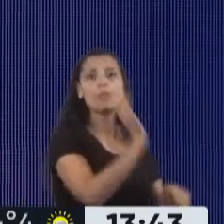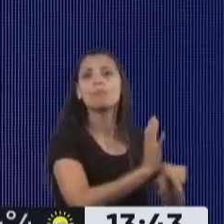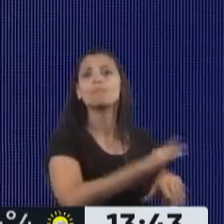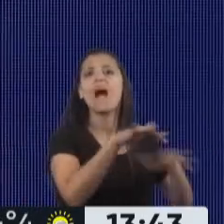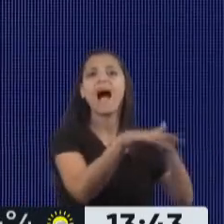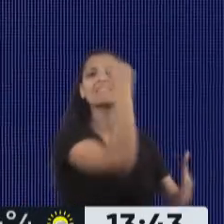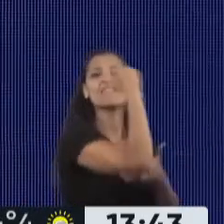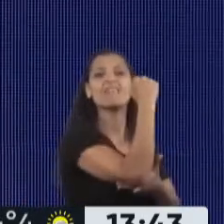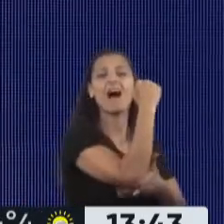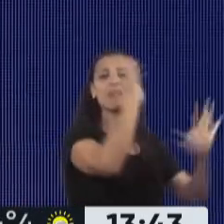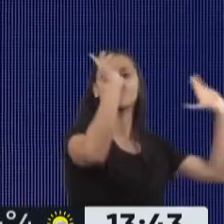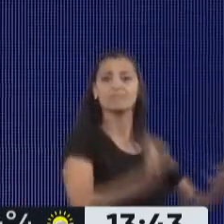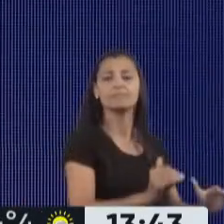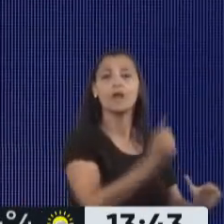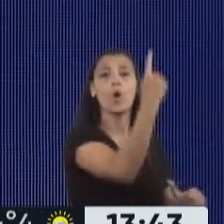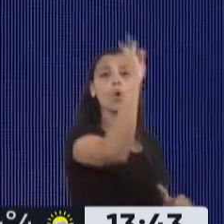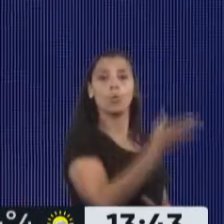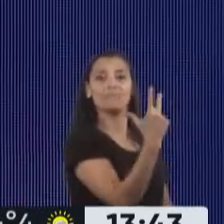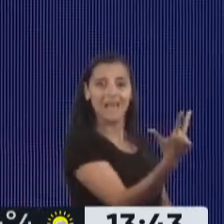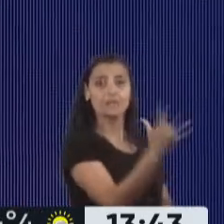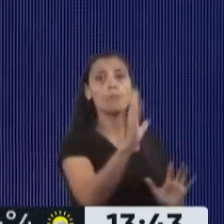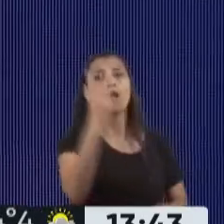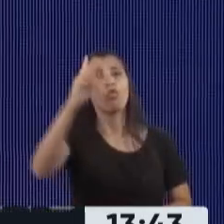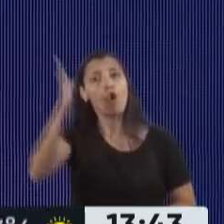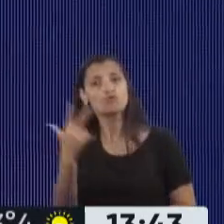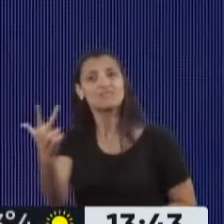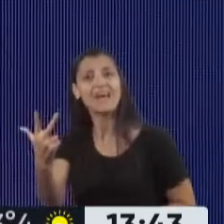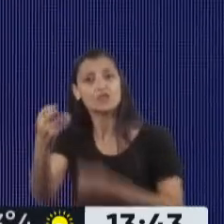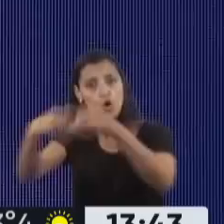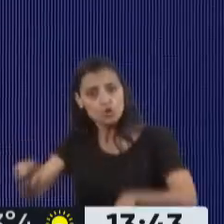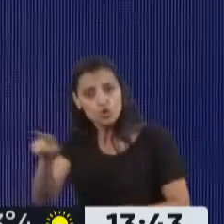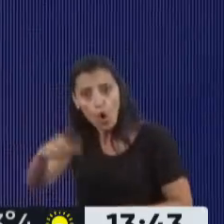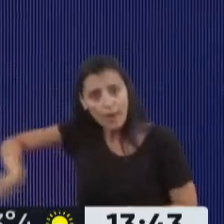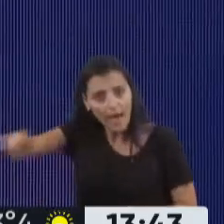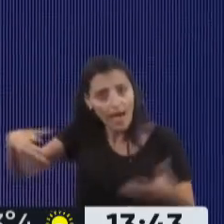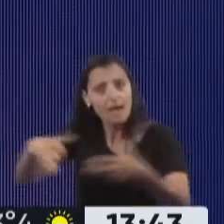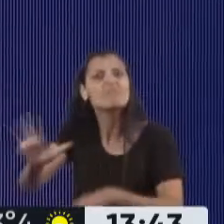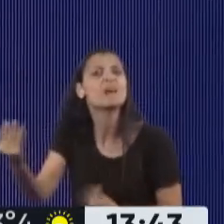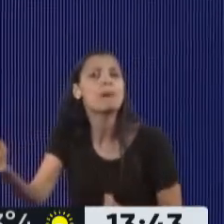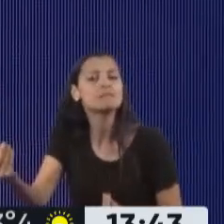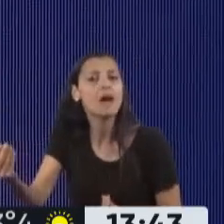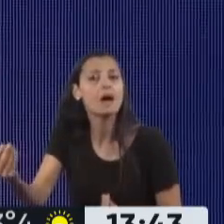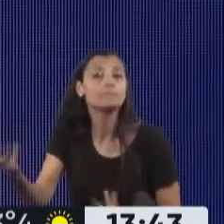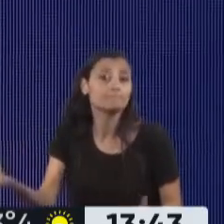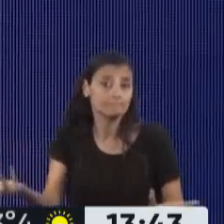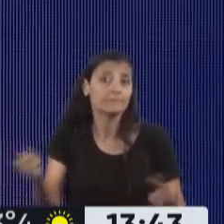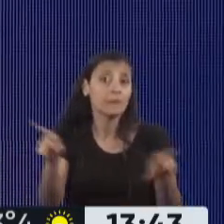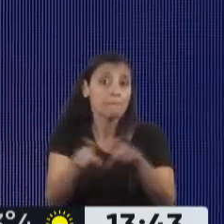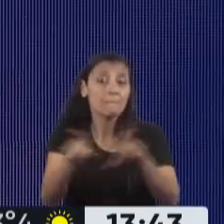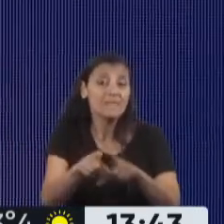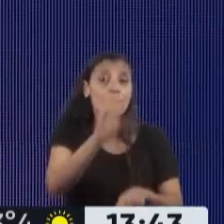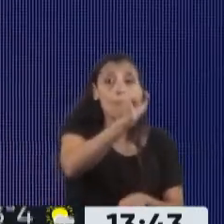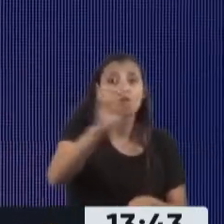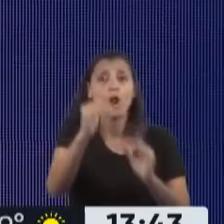que es 1/3, pero los 2/3 restantes es por salto en el tipo de cambio